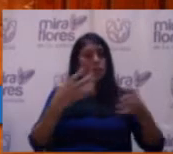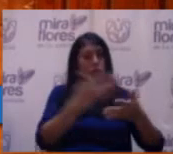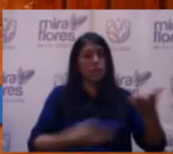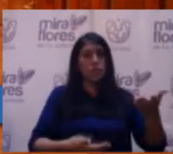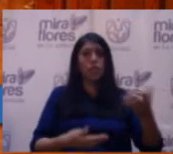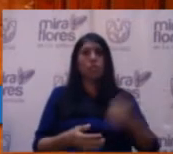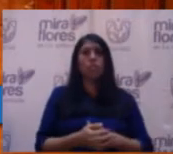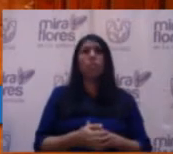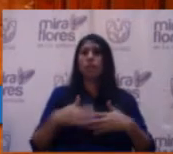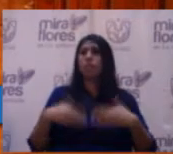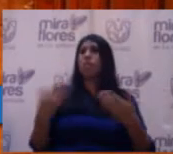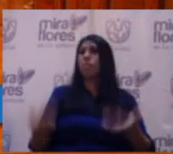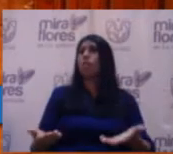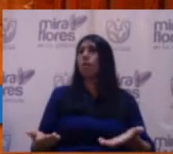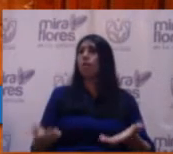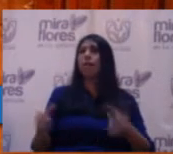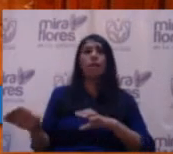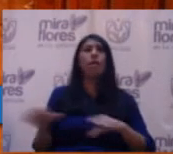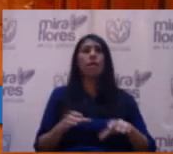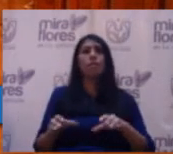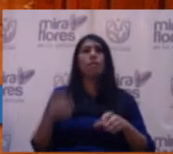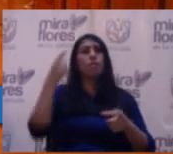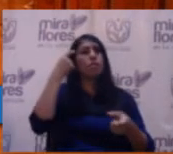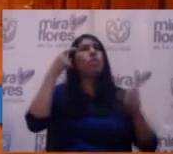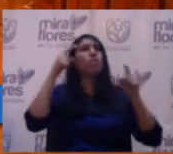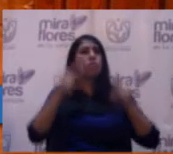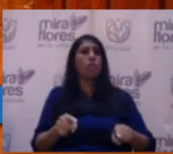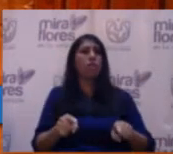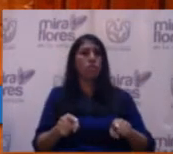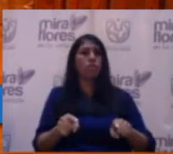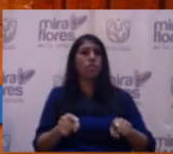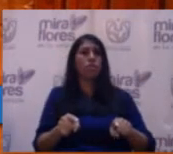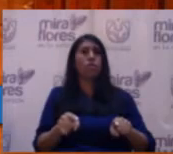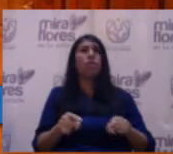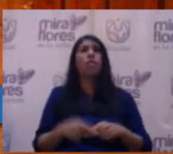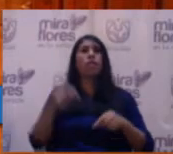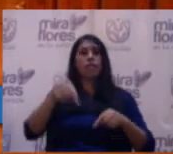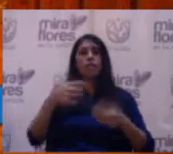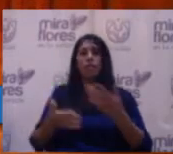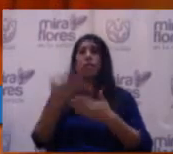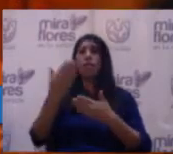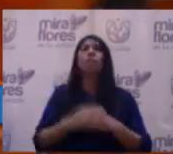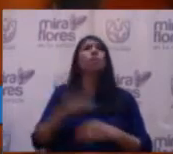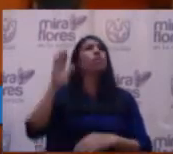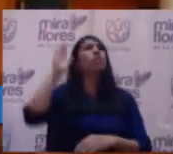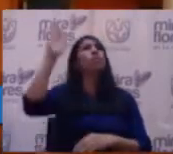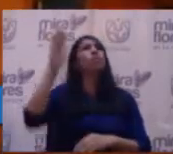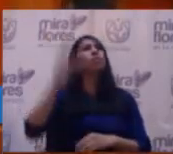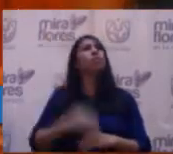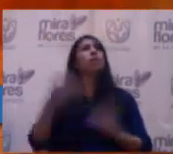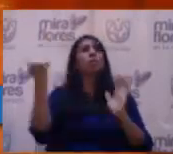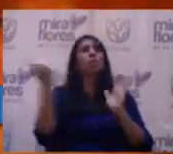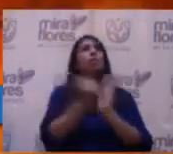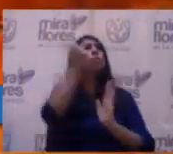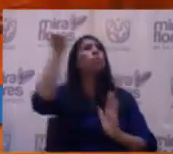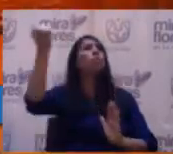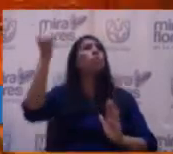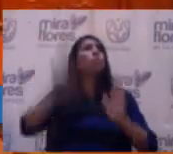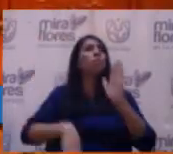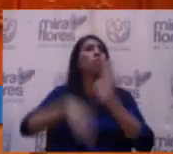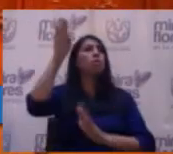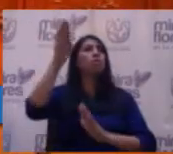aplicación inmediata de los acuerdos tomados esta mañana. Aquellos que estén a favor, si no se presentan, un señal de conformidad. Se aprueba por